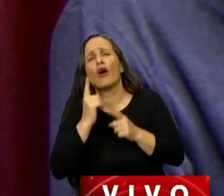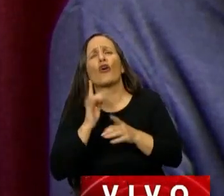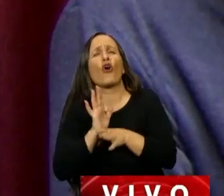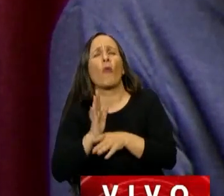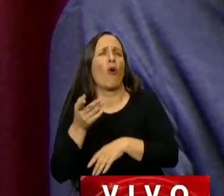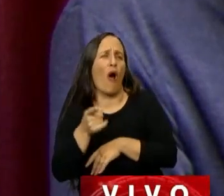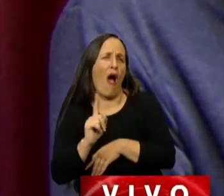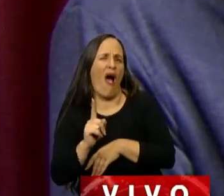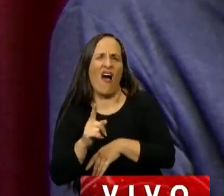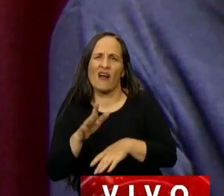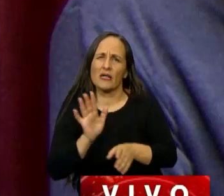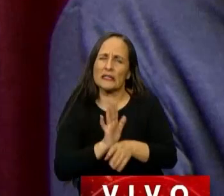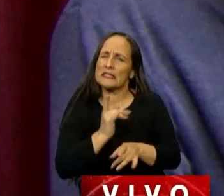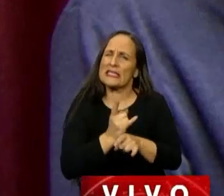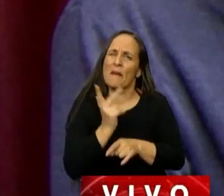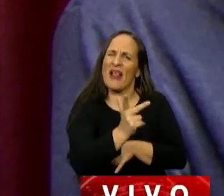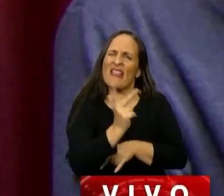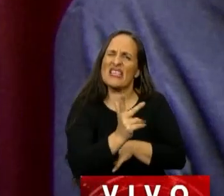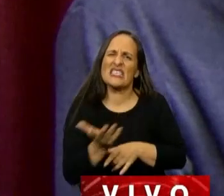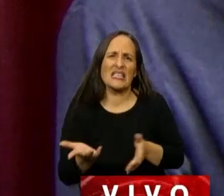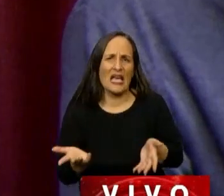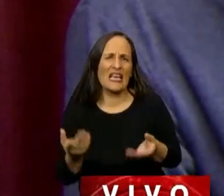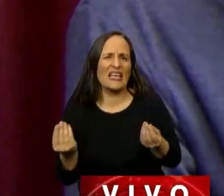en la cara de que remarcan permanentemente,